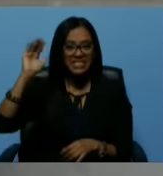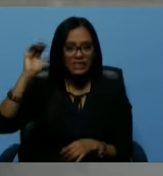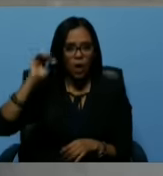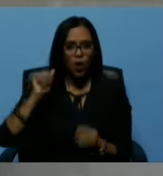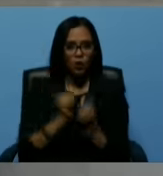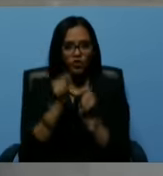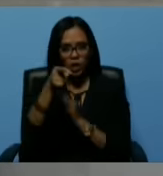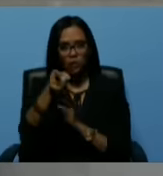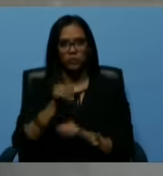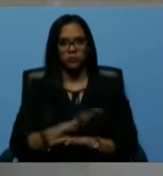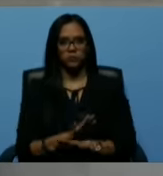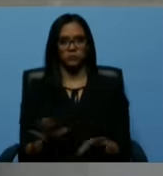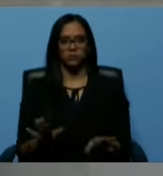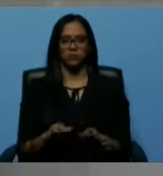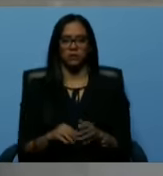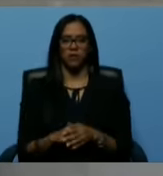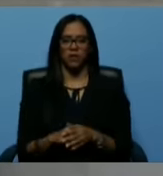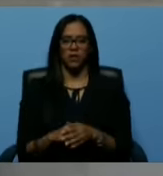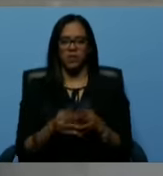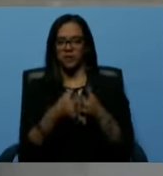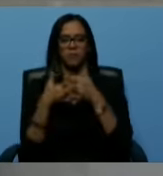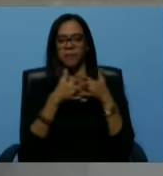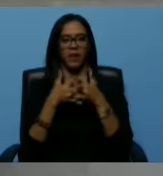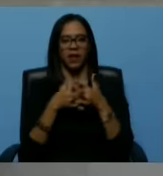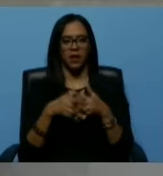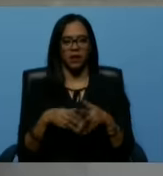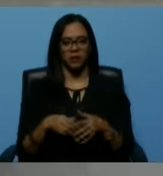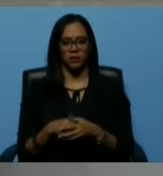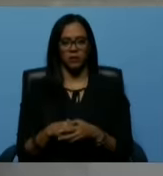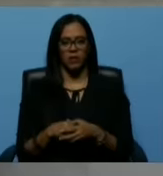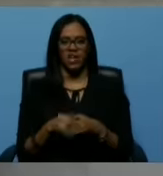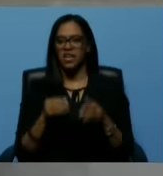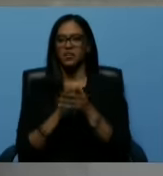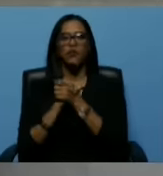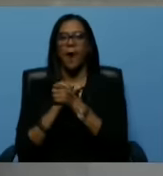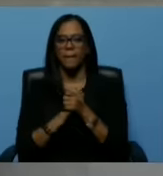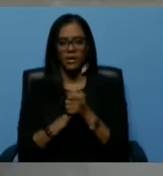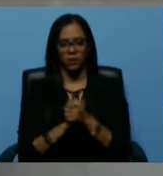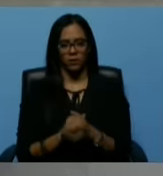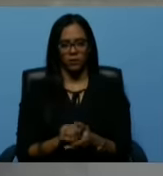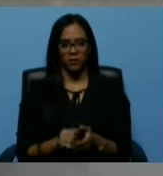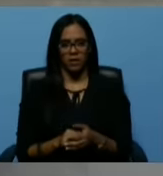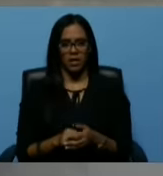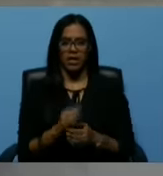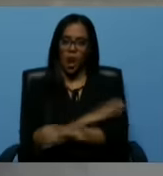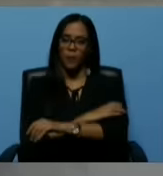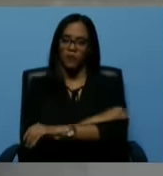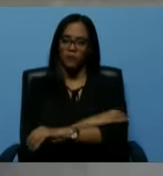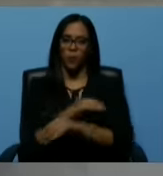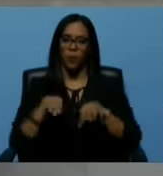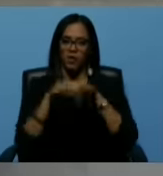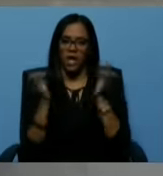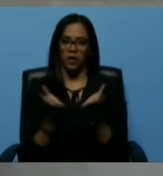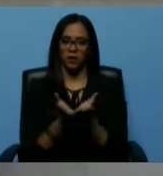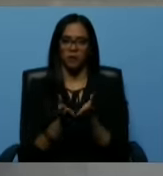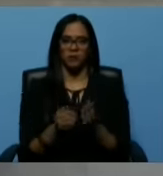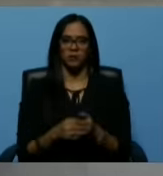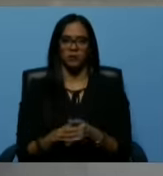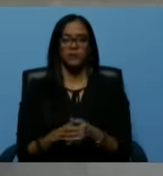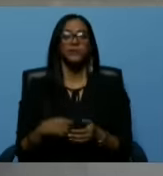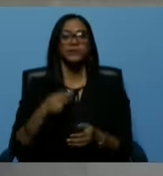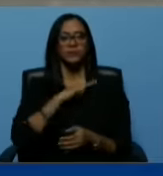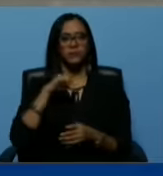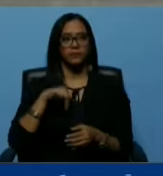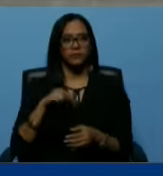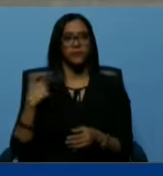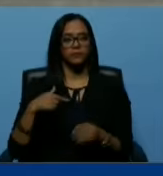contigo, imperio gringo y sus aliados de la derecha mundial. Nosotros tenemos